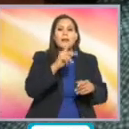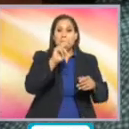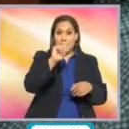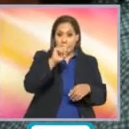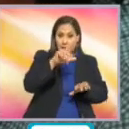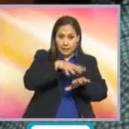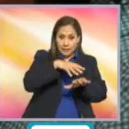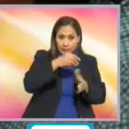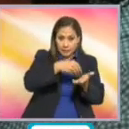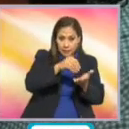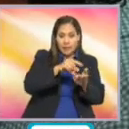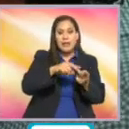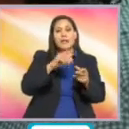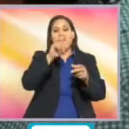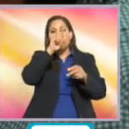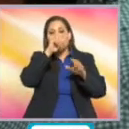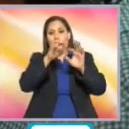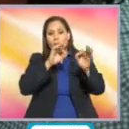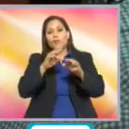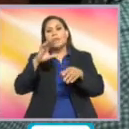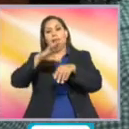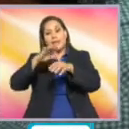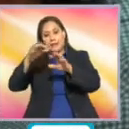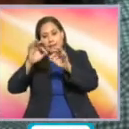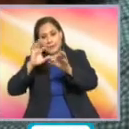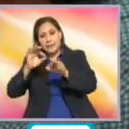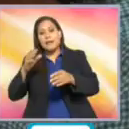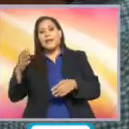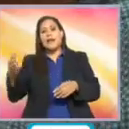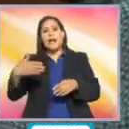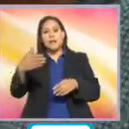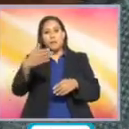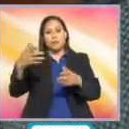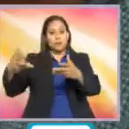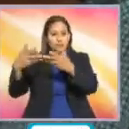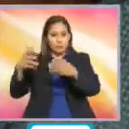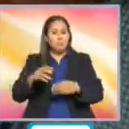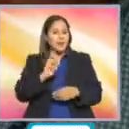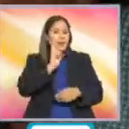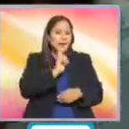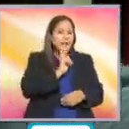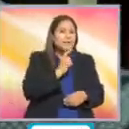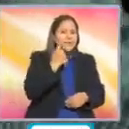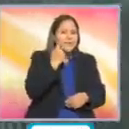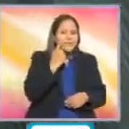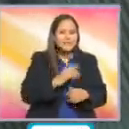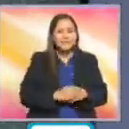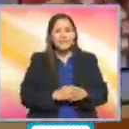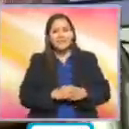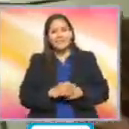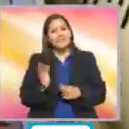pata, salpicón, tinga y ensalada de atún. Vamos a ver. Sí, vamos.